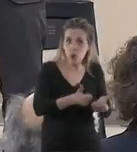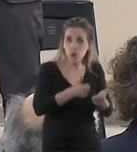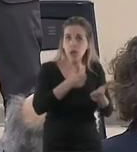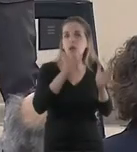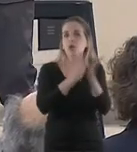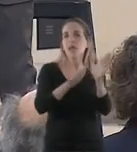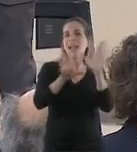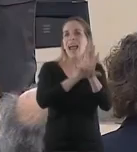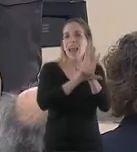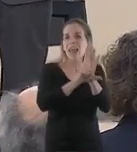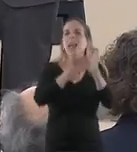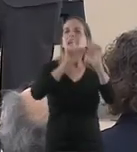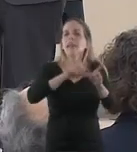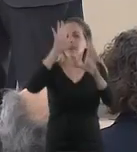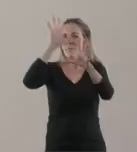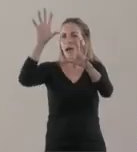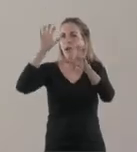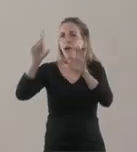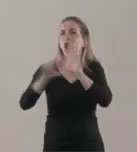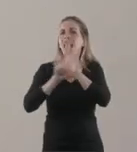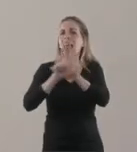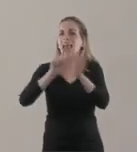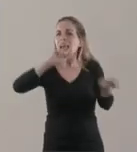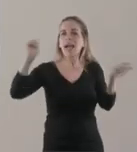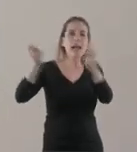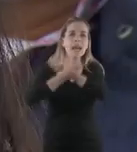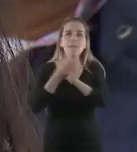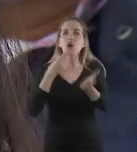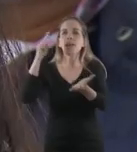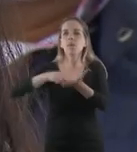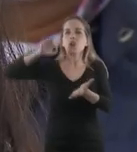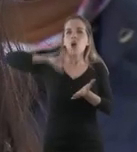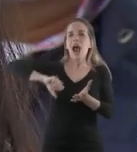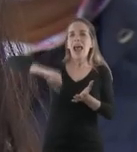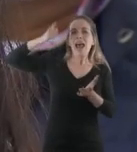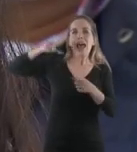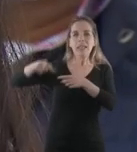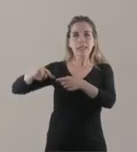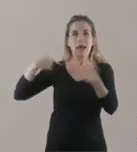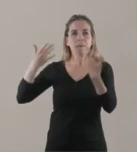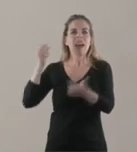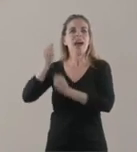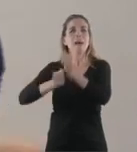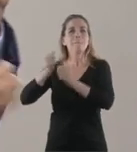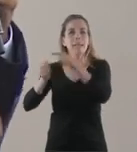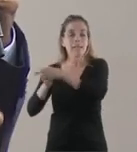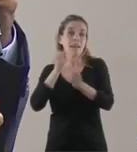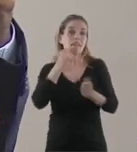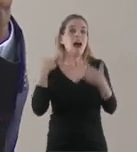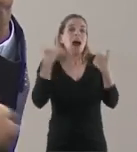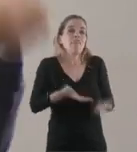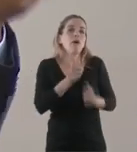la ley que modificó el impuesto a las ganancias para las empresas que le bajó a las pymes